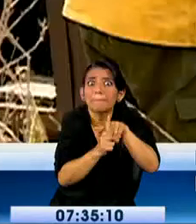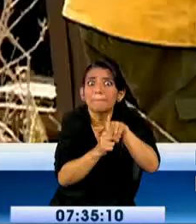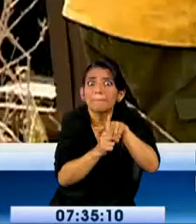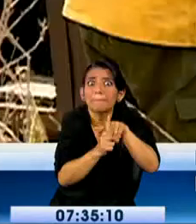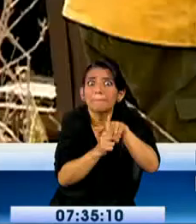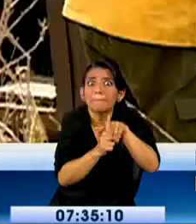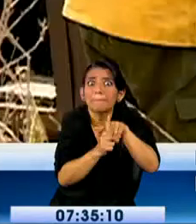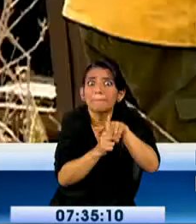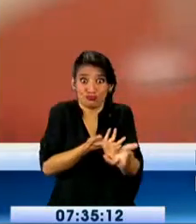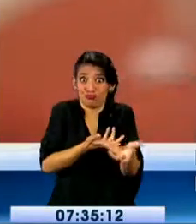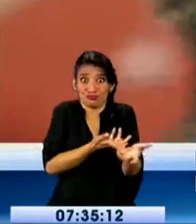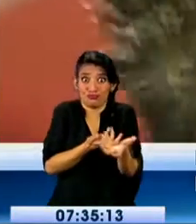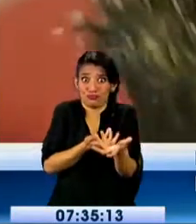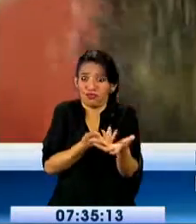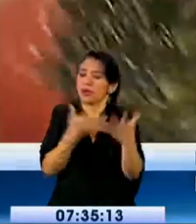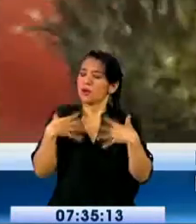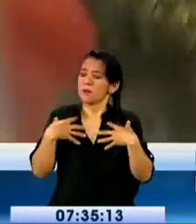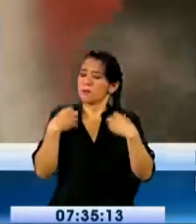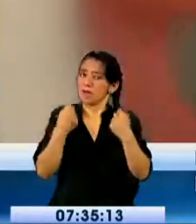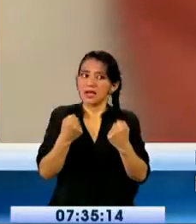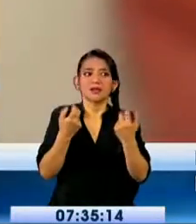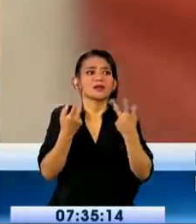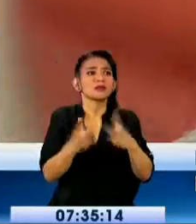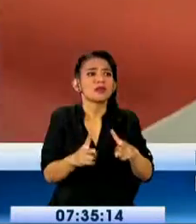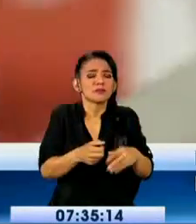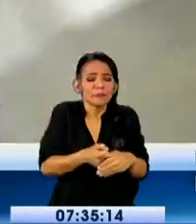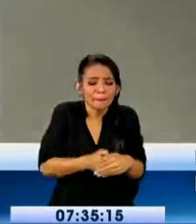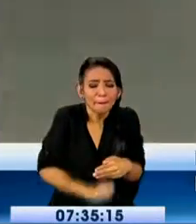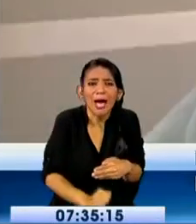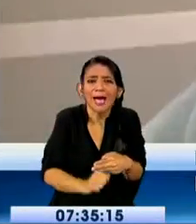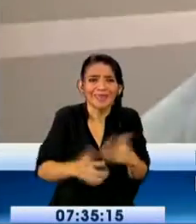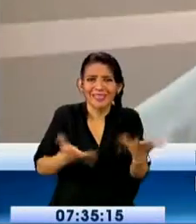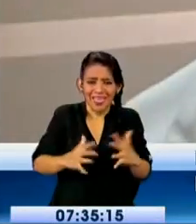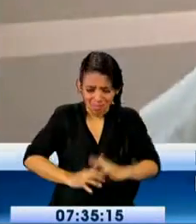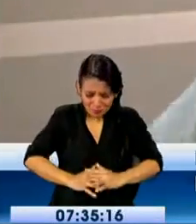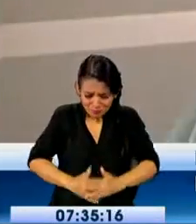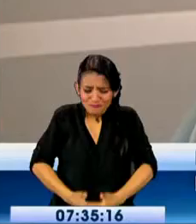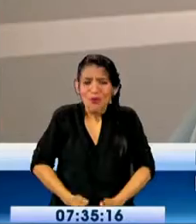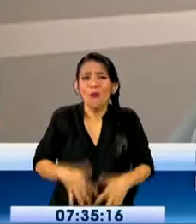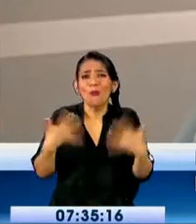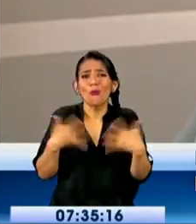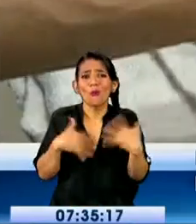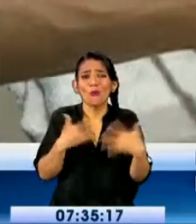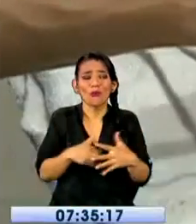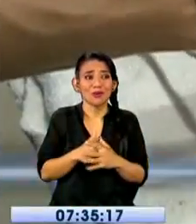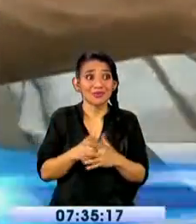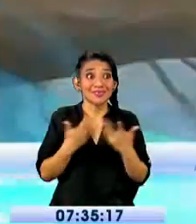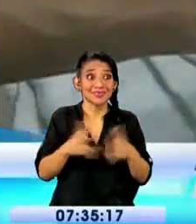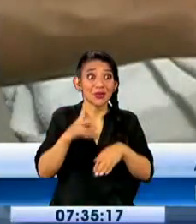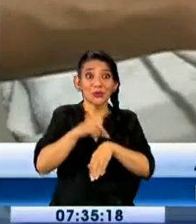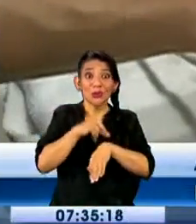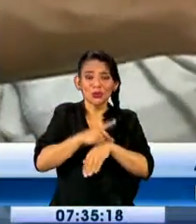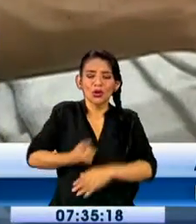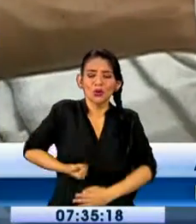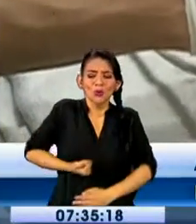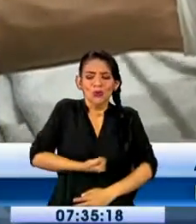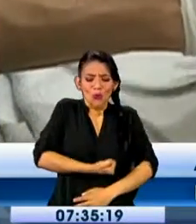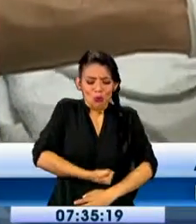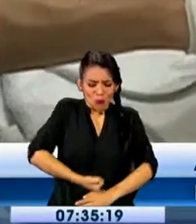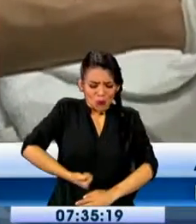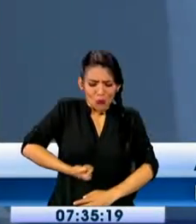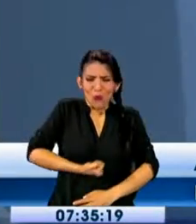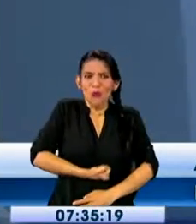salvaron a esta hembra, sino que también a su cría, que aún no nace. Y con el eco que le hizo el doctor